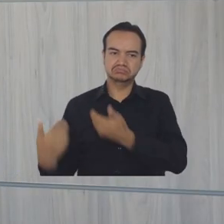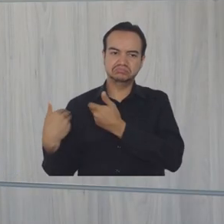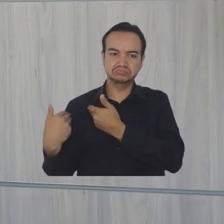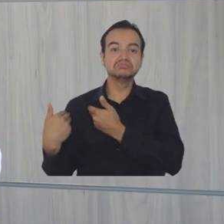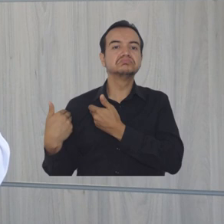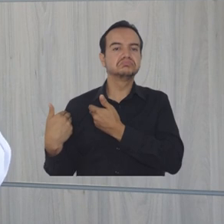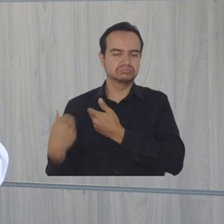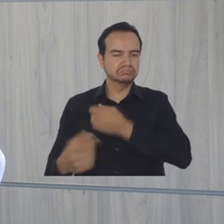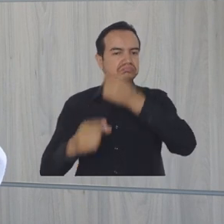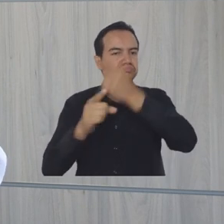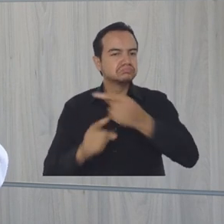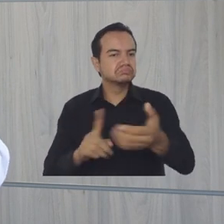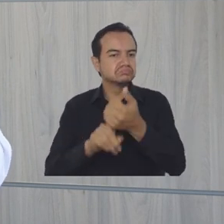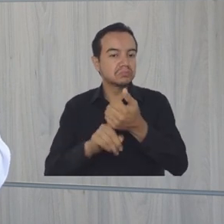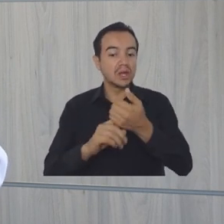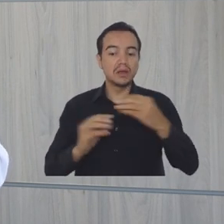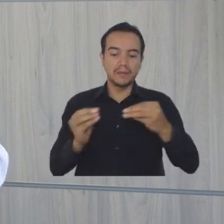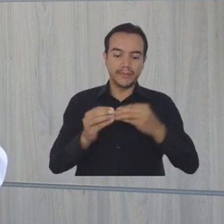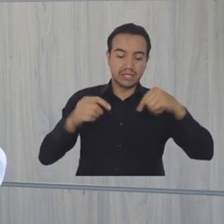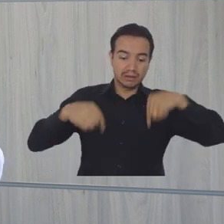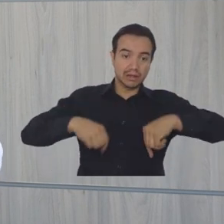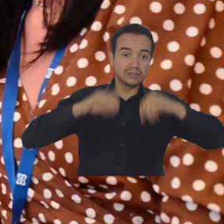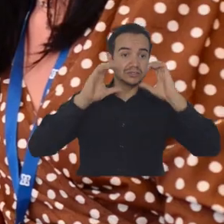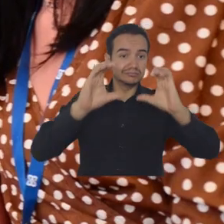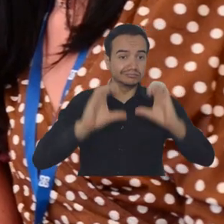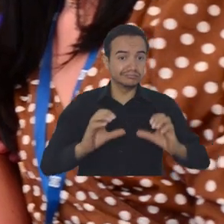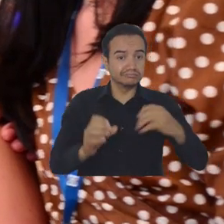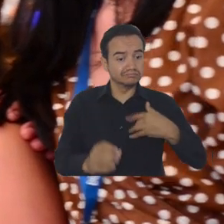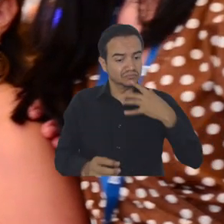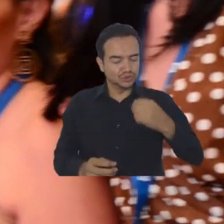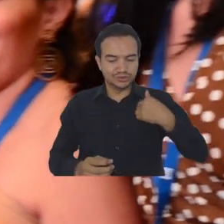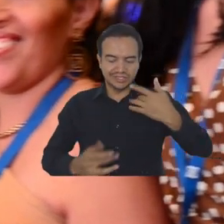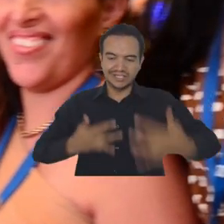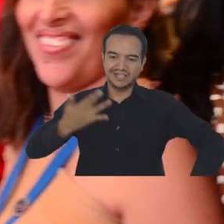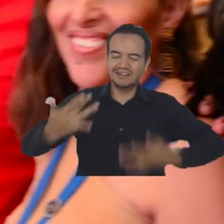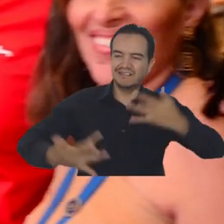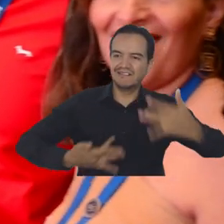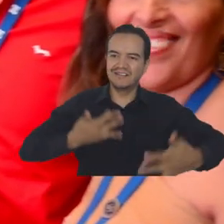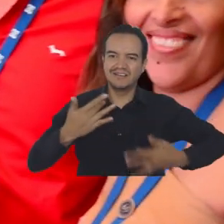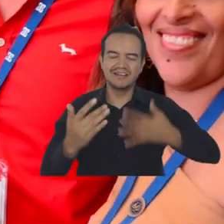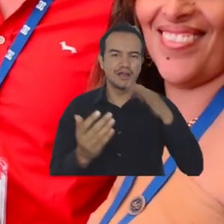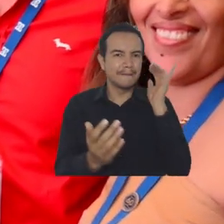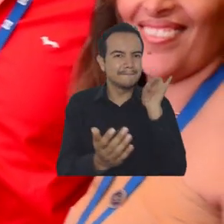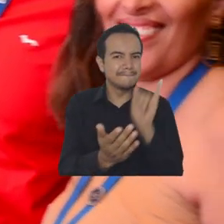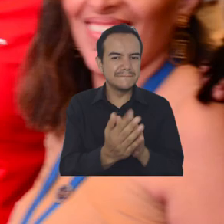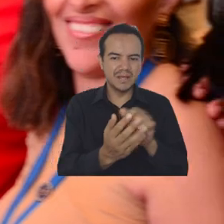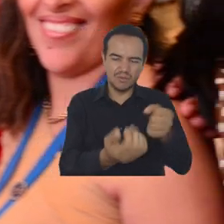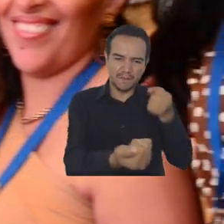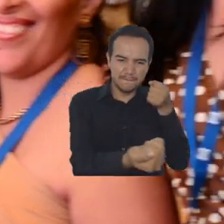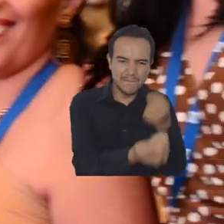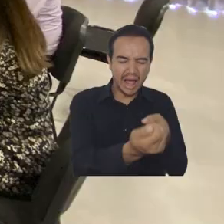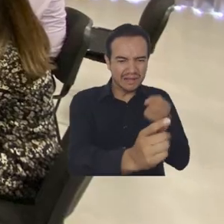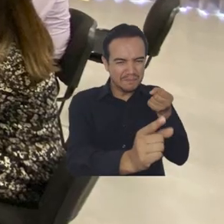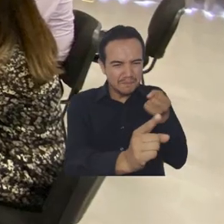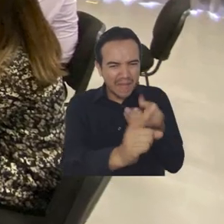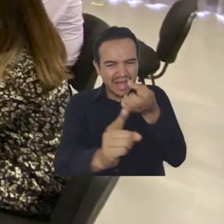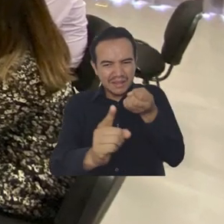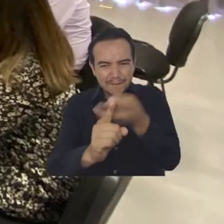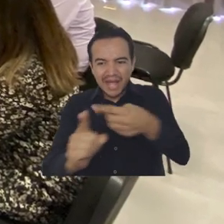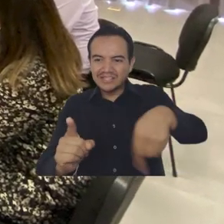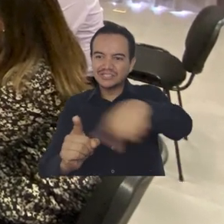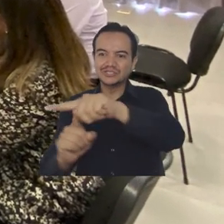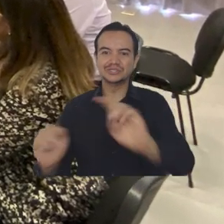misional. Estamos desde la Cámara de Comercio muy contentos de poder impactar de manera positiva el tejido